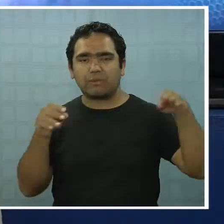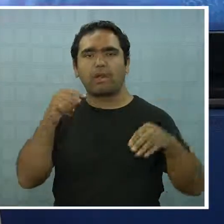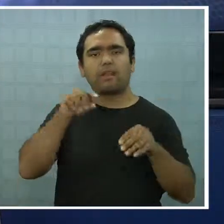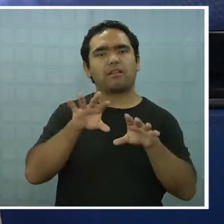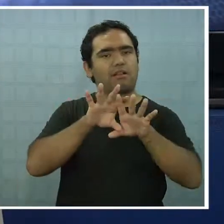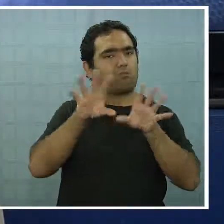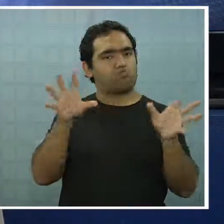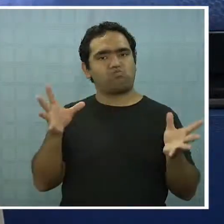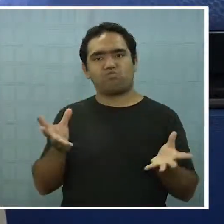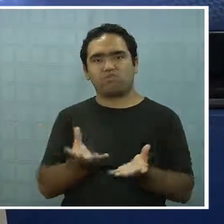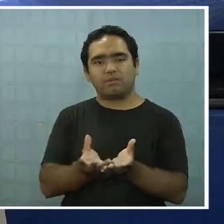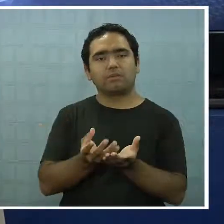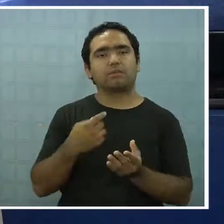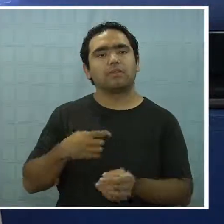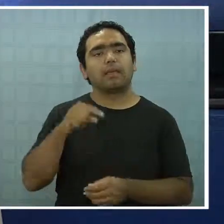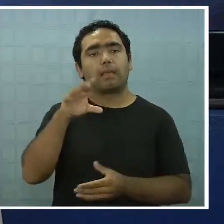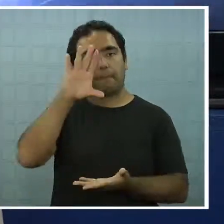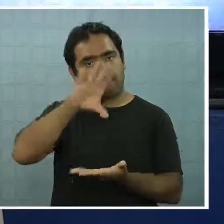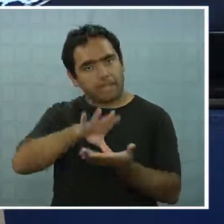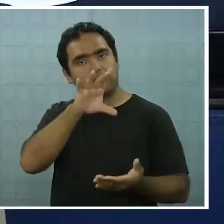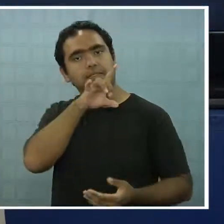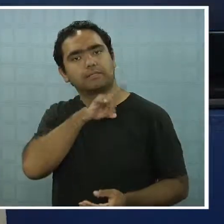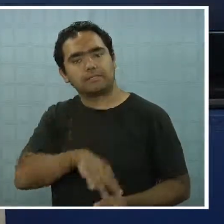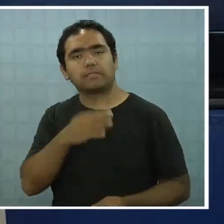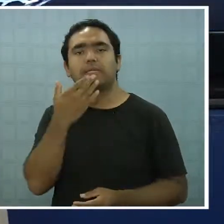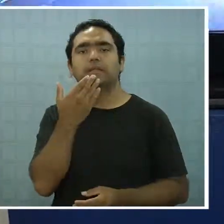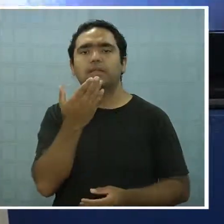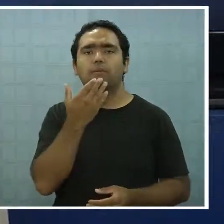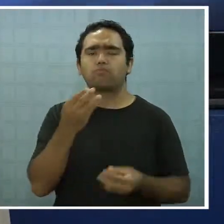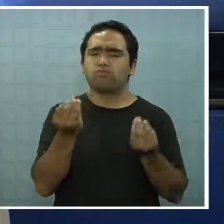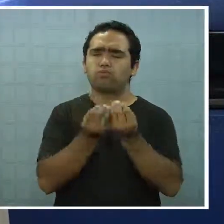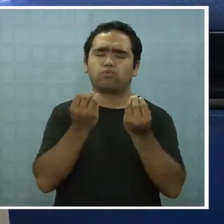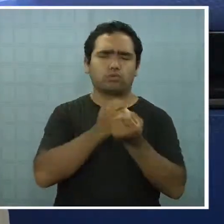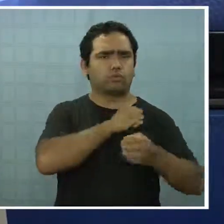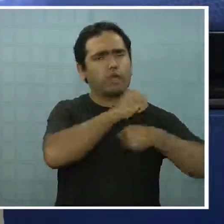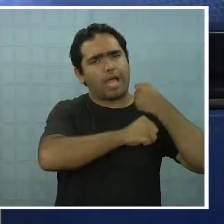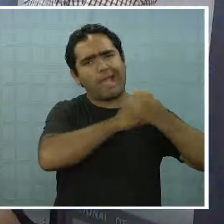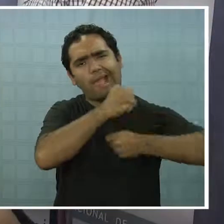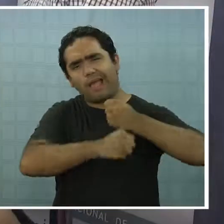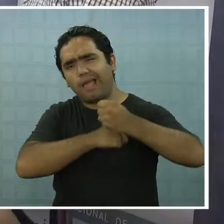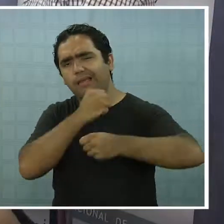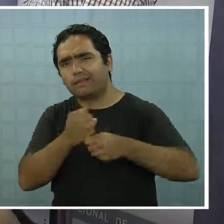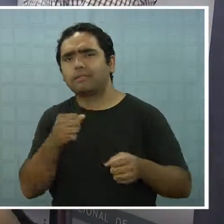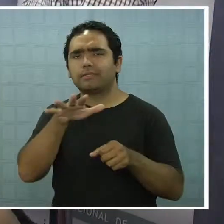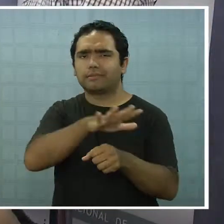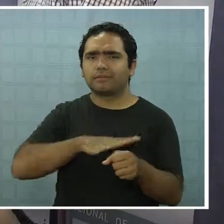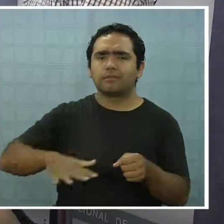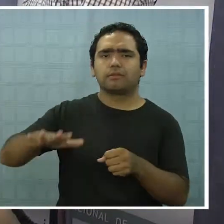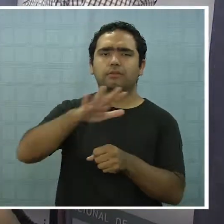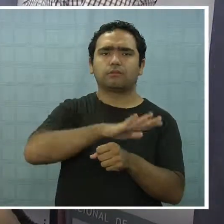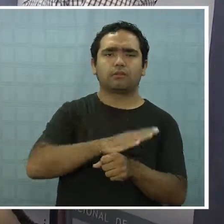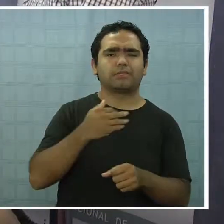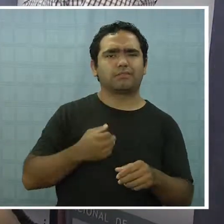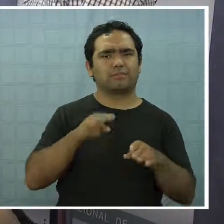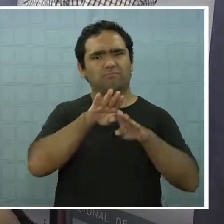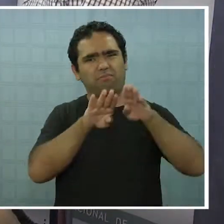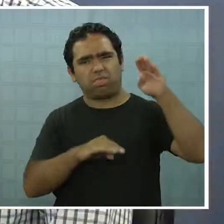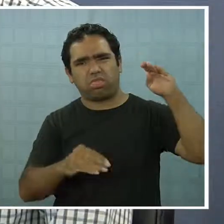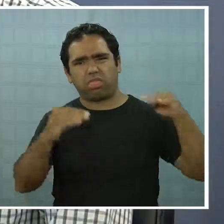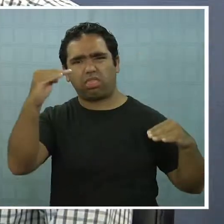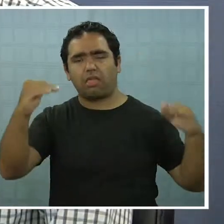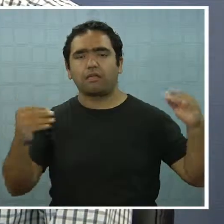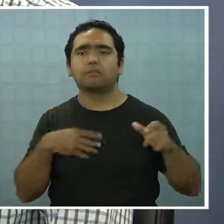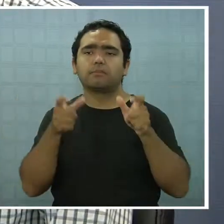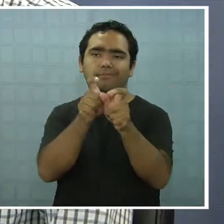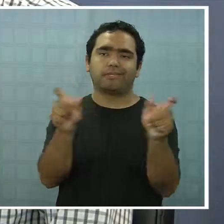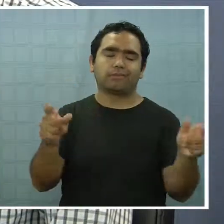nuestro país en eso también... Hace muchos años y hace muchas décadas que estamos en una situación de profunda desigualdad y yo creo que la gente está un poco